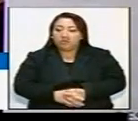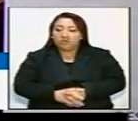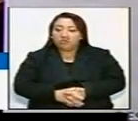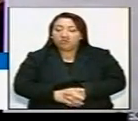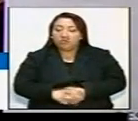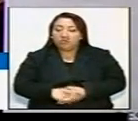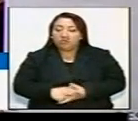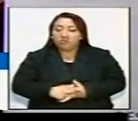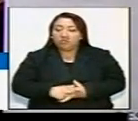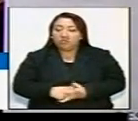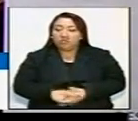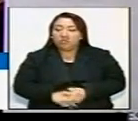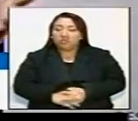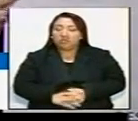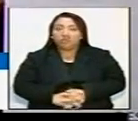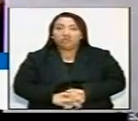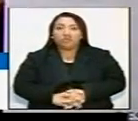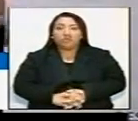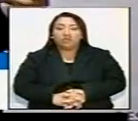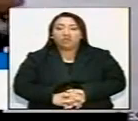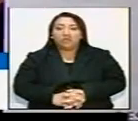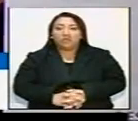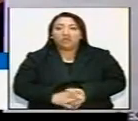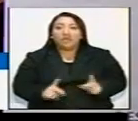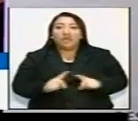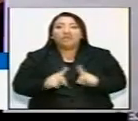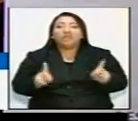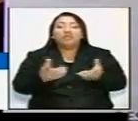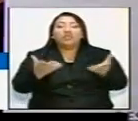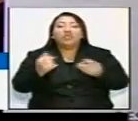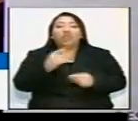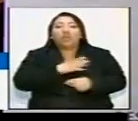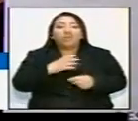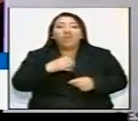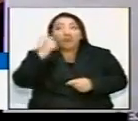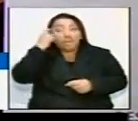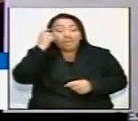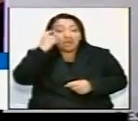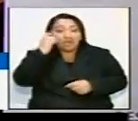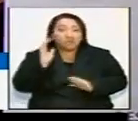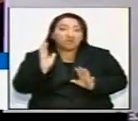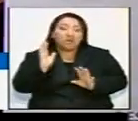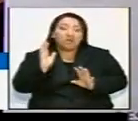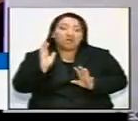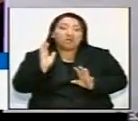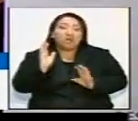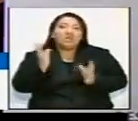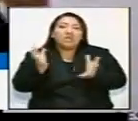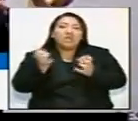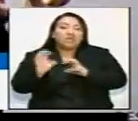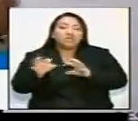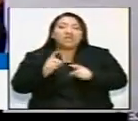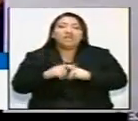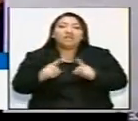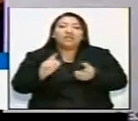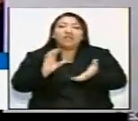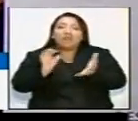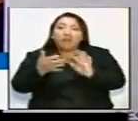investigaciones también a profundidad en las diferentes donde el gobierno considera que quiere hacer diferentes